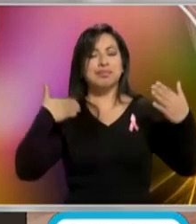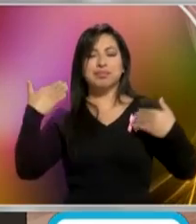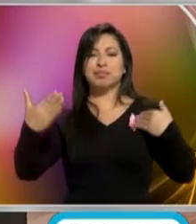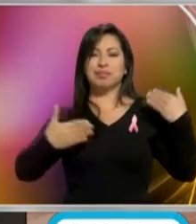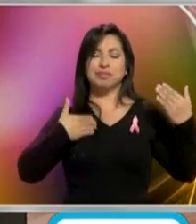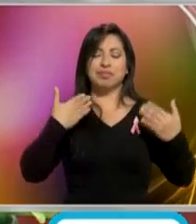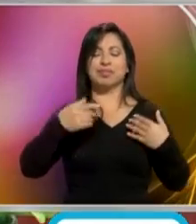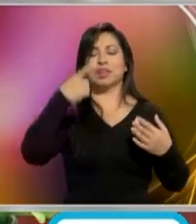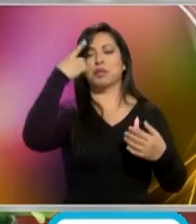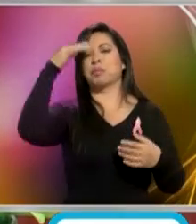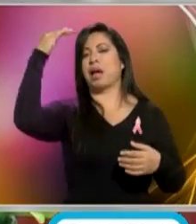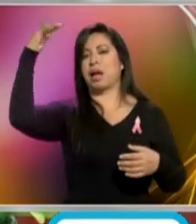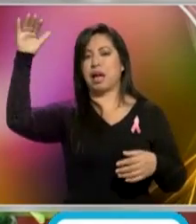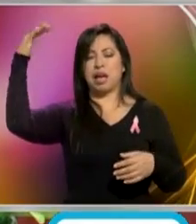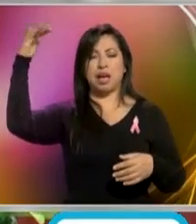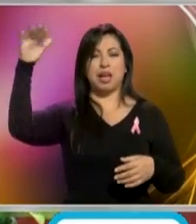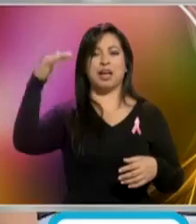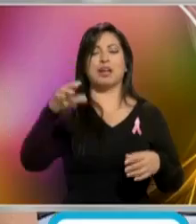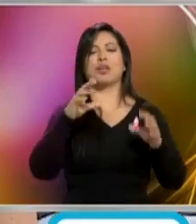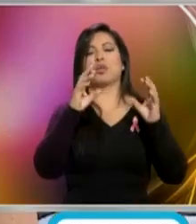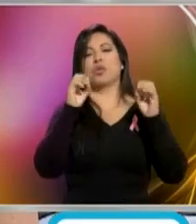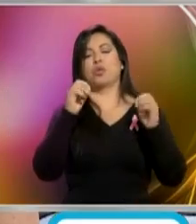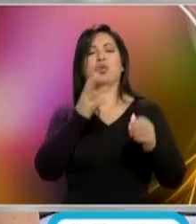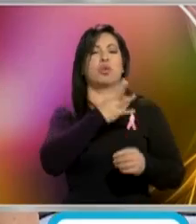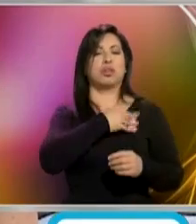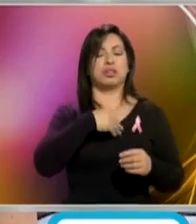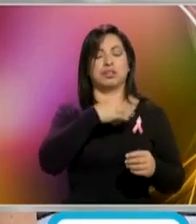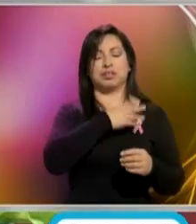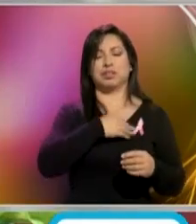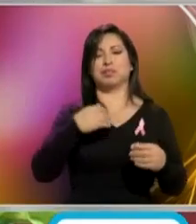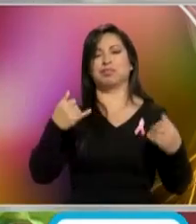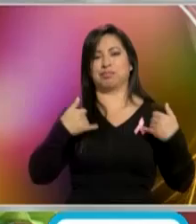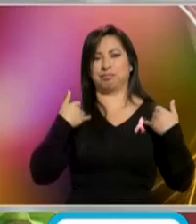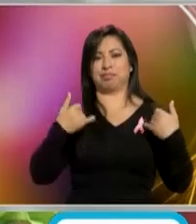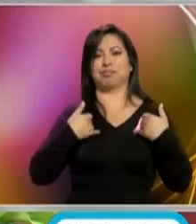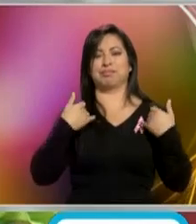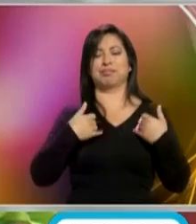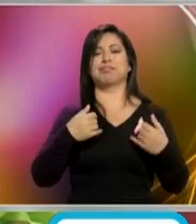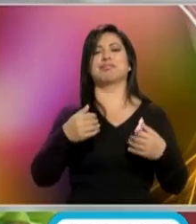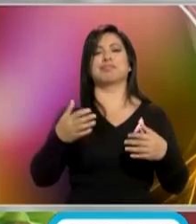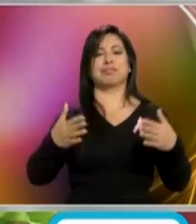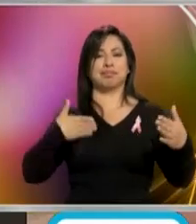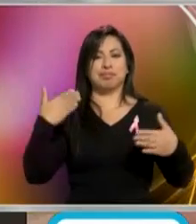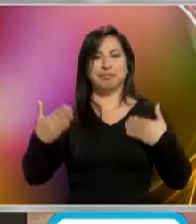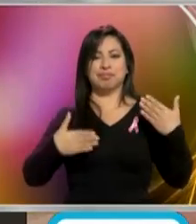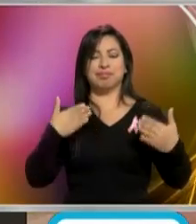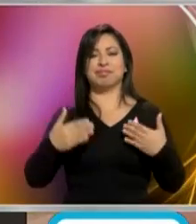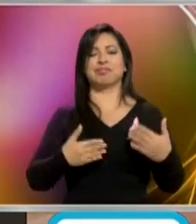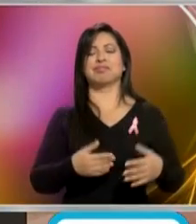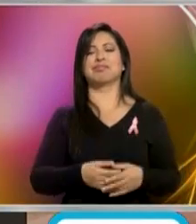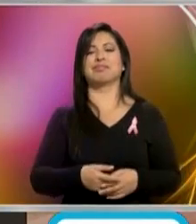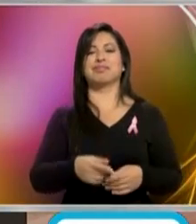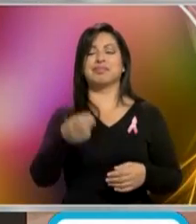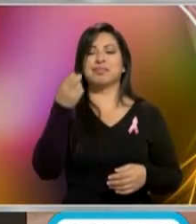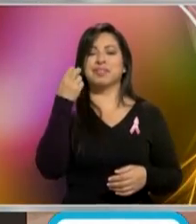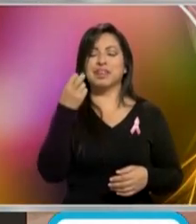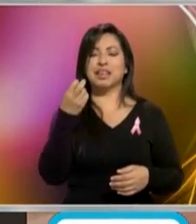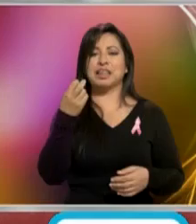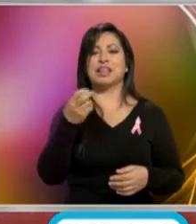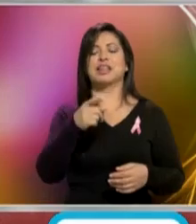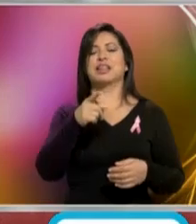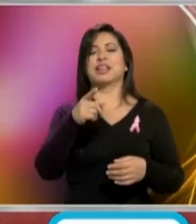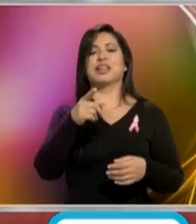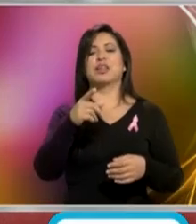como para quienes tenemos hijos, claro. pues que obviamente los hijos puedan divertirse y que todo esto además te garantice que no sea